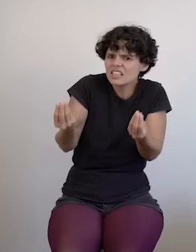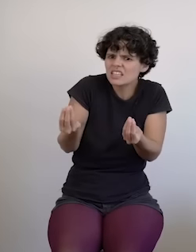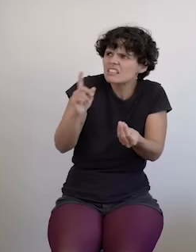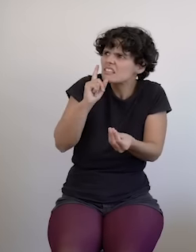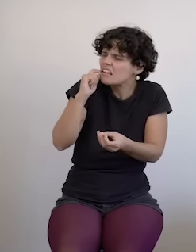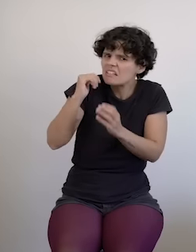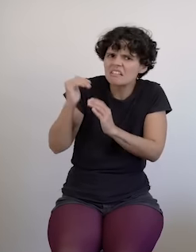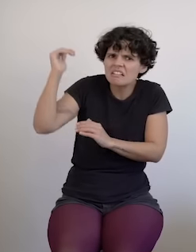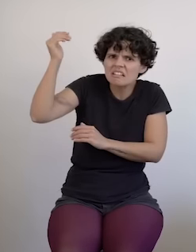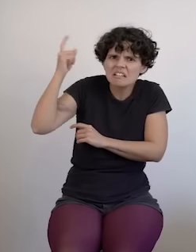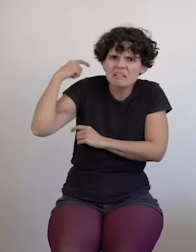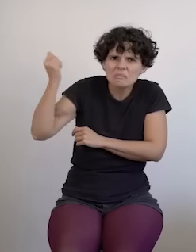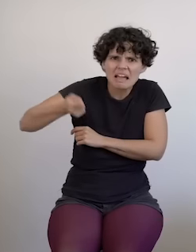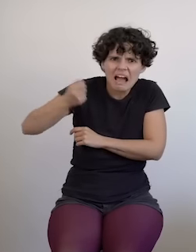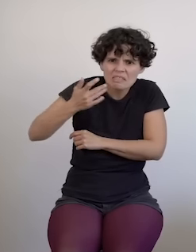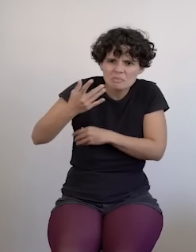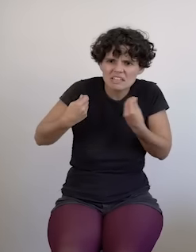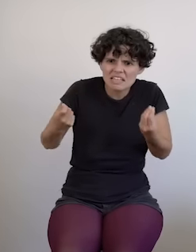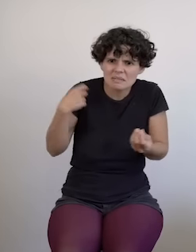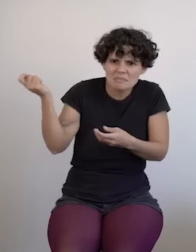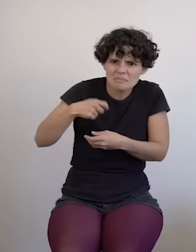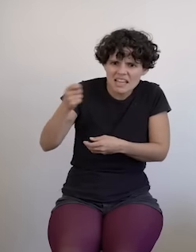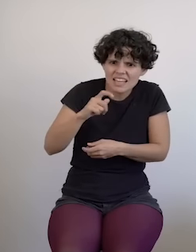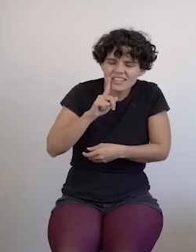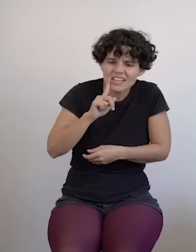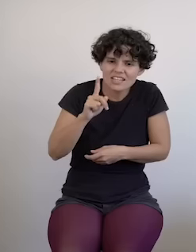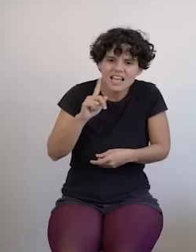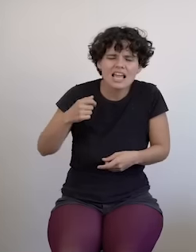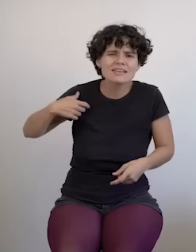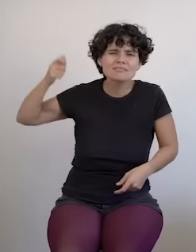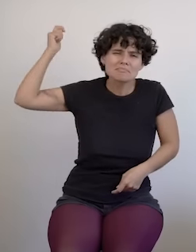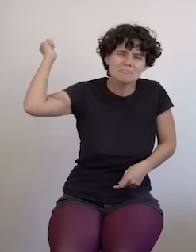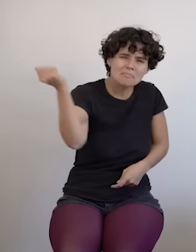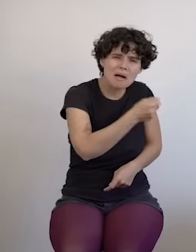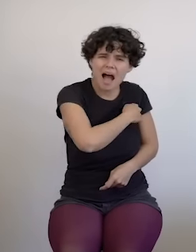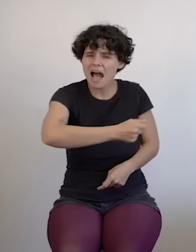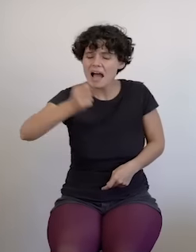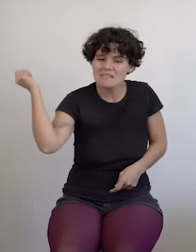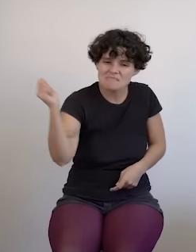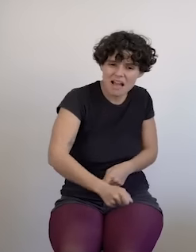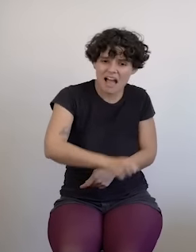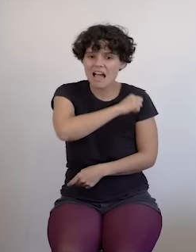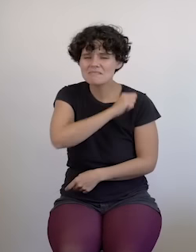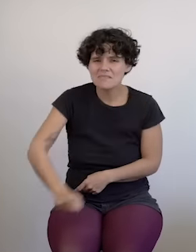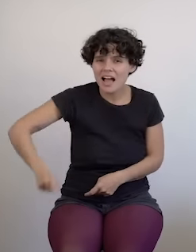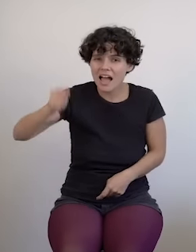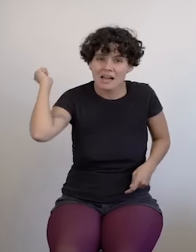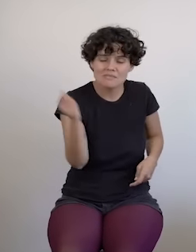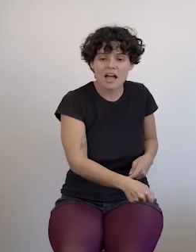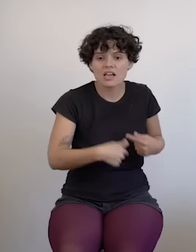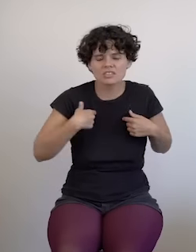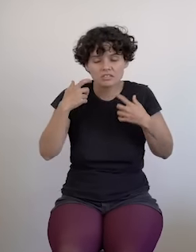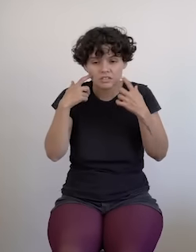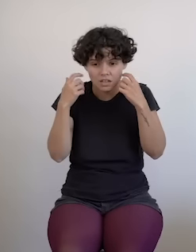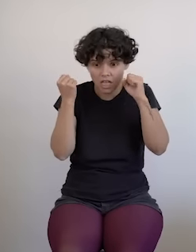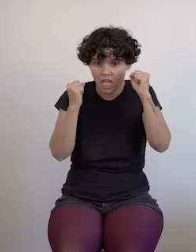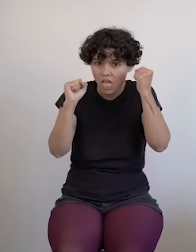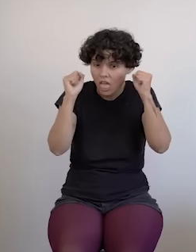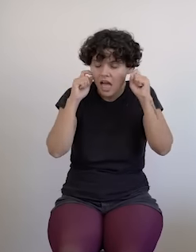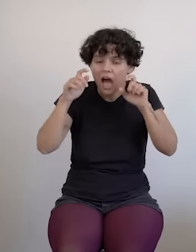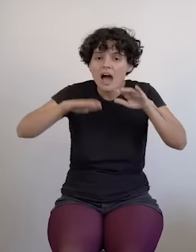los, recién de los palos, los miraba y decía, ¿qué es este weón que me está pegando? No es mi papá, no es mi tío, ¿por qué me pega? Y el weón me pegaba así, pero con estresado todo el